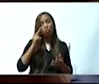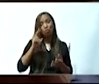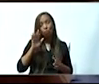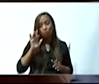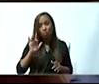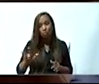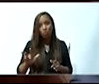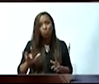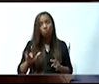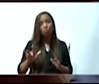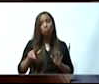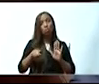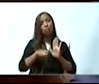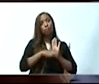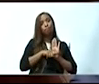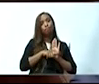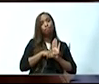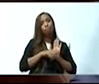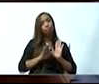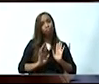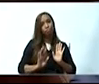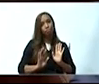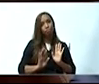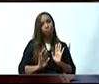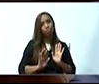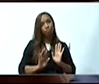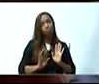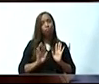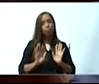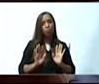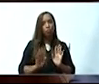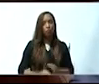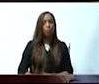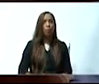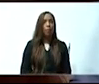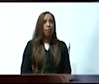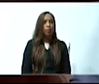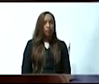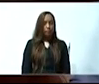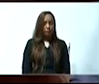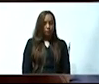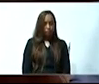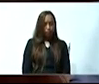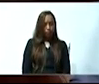nuestra bancada va a votar a favor de este proyecto.